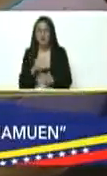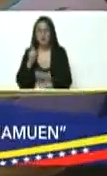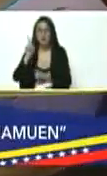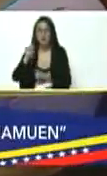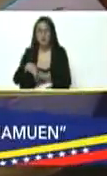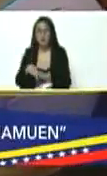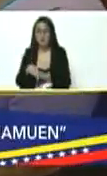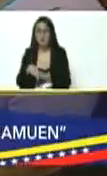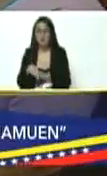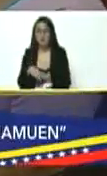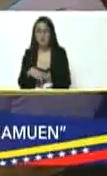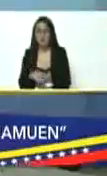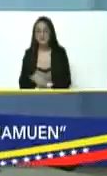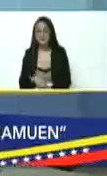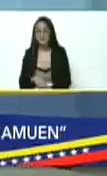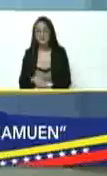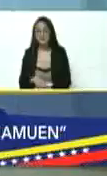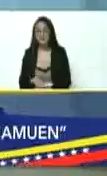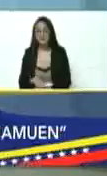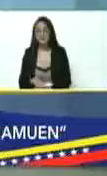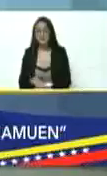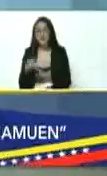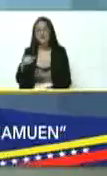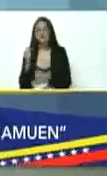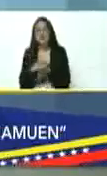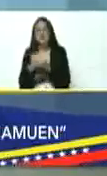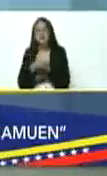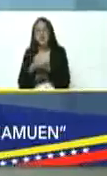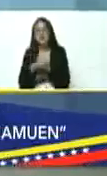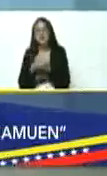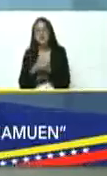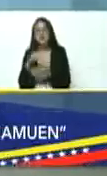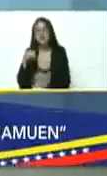Nos encontramos en el área de farmacia.